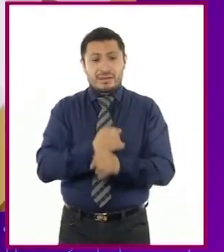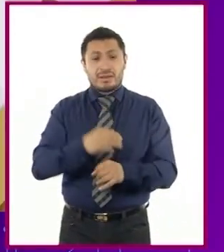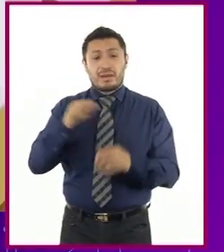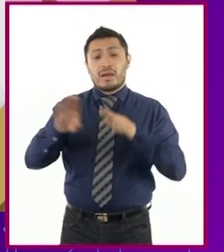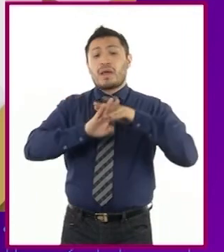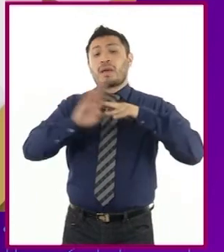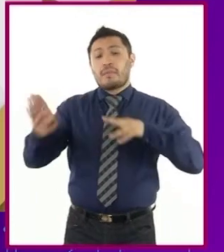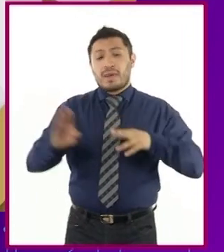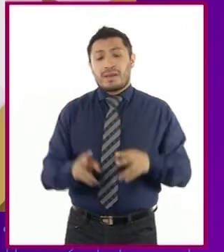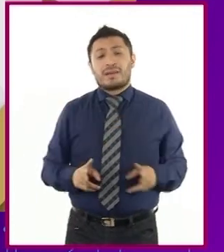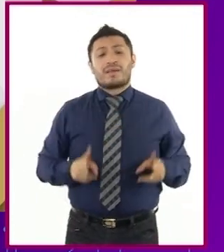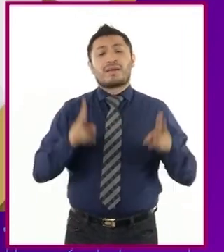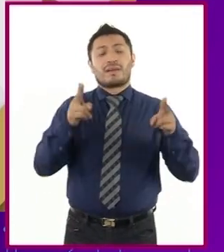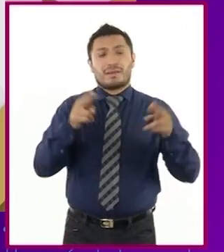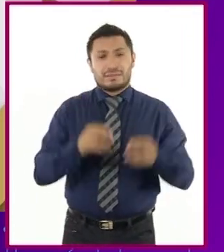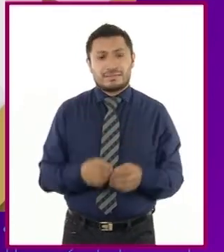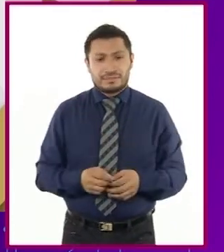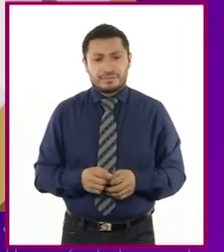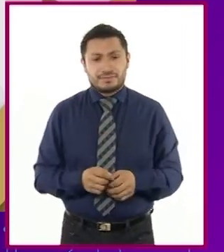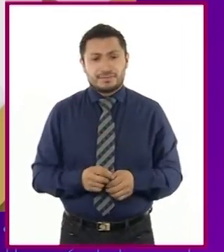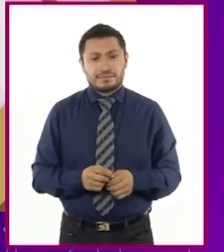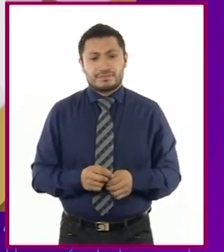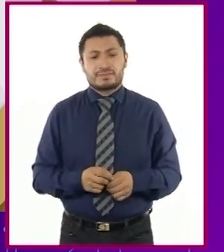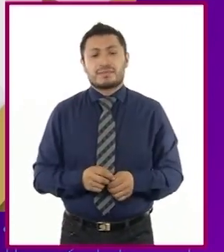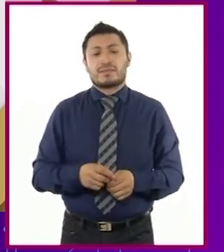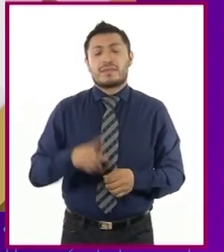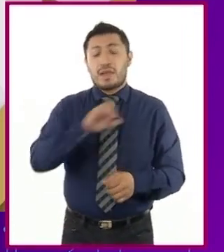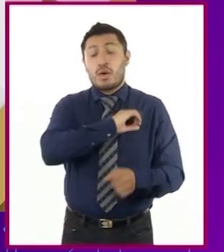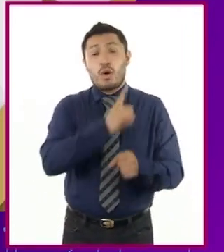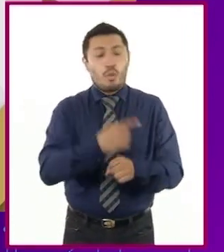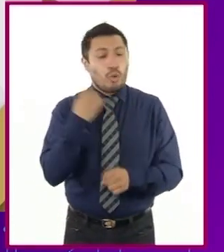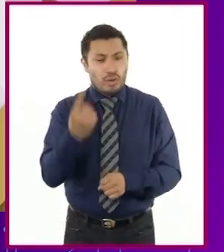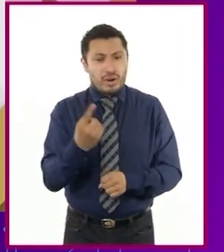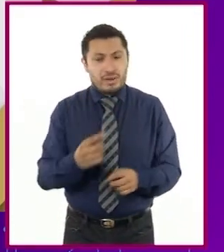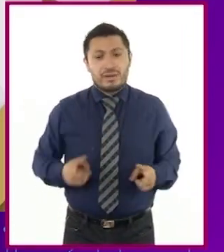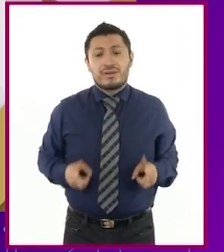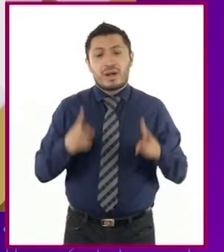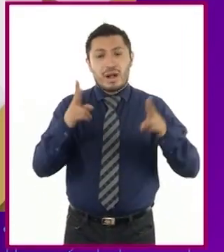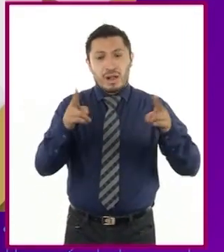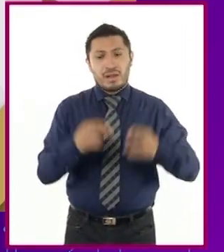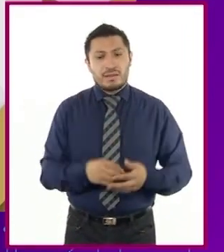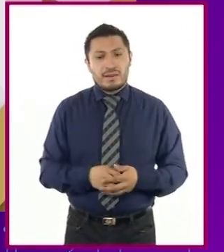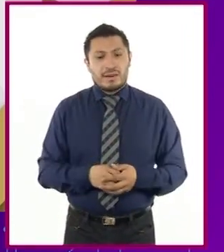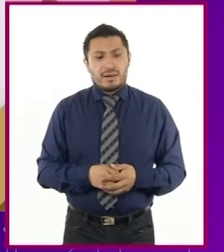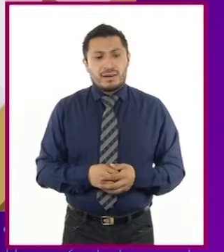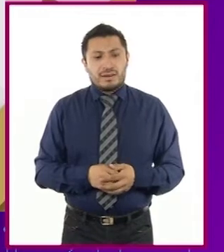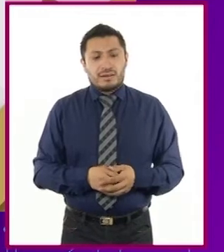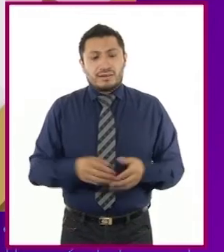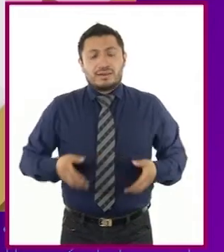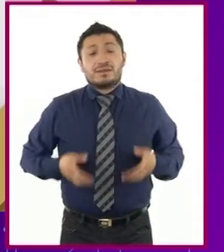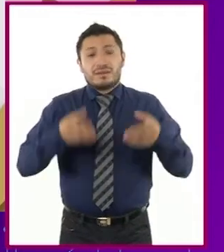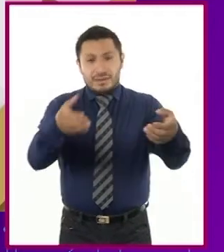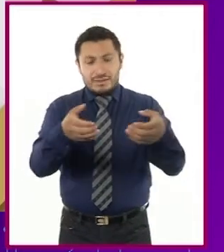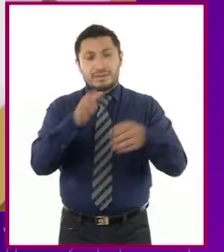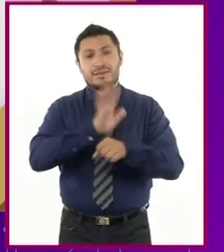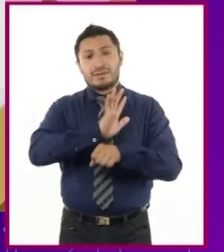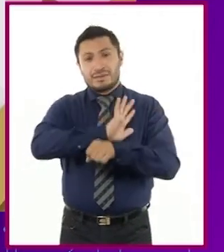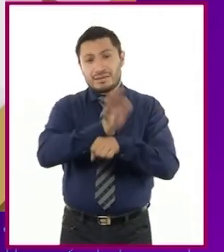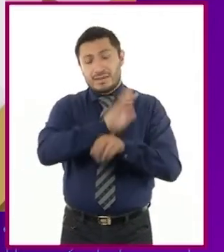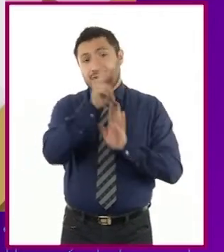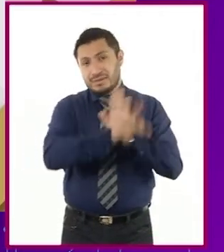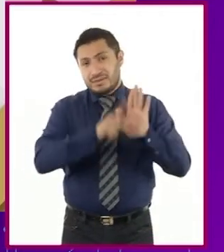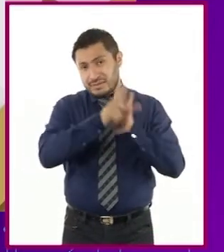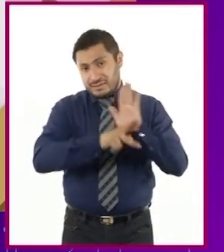migrante, cortometraje. Una oportunidad, cortometraje. El camino,